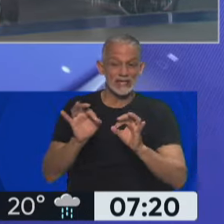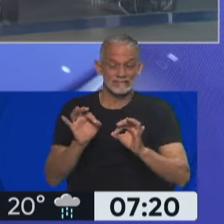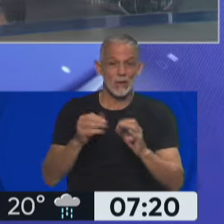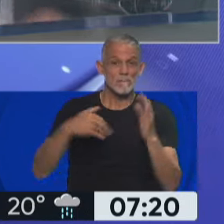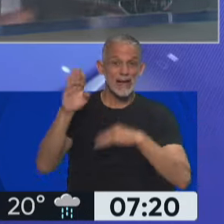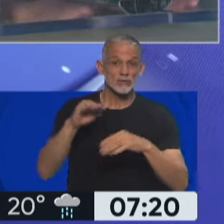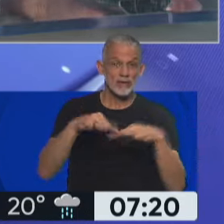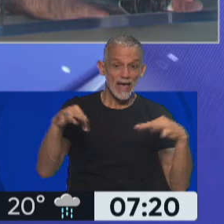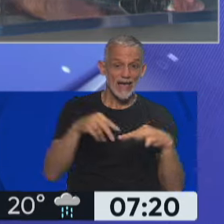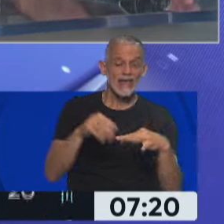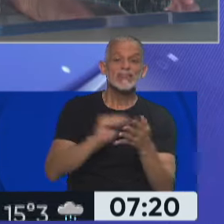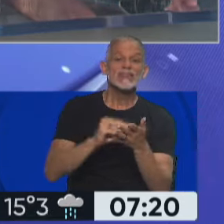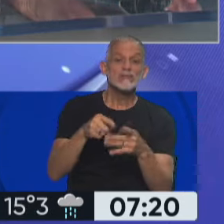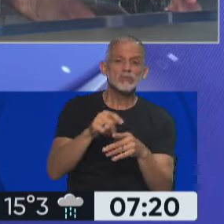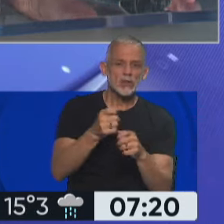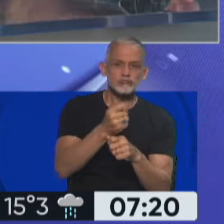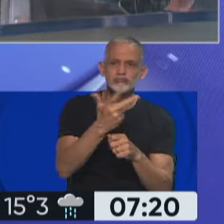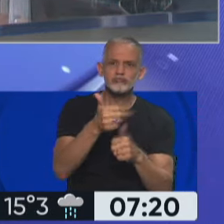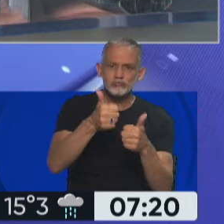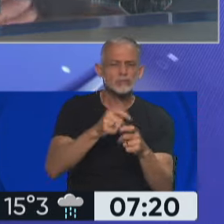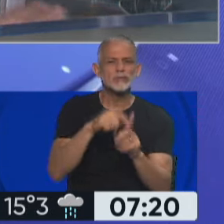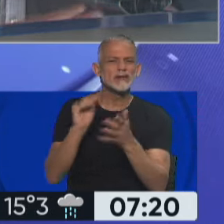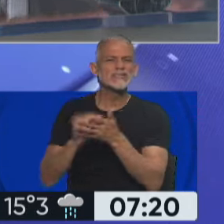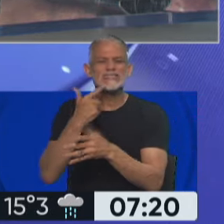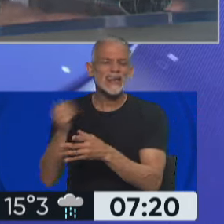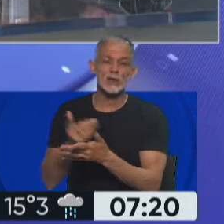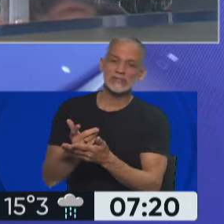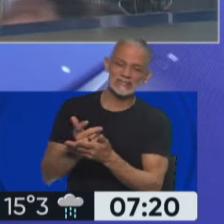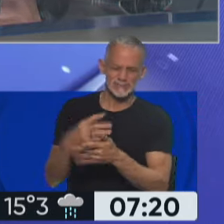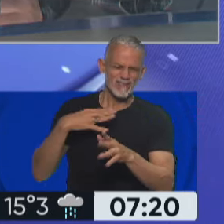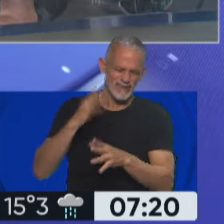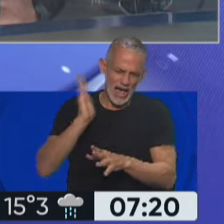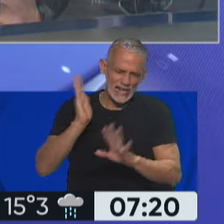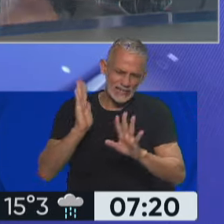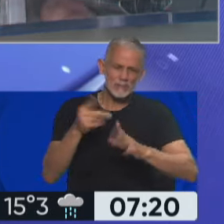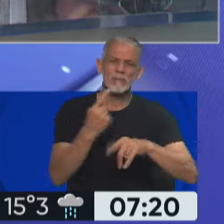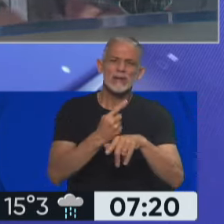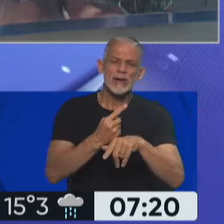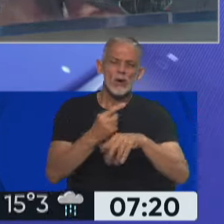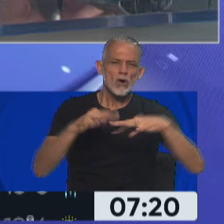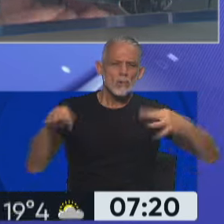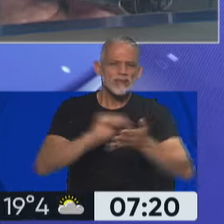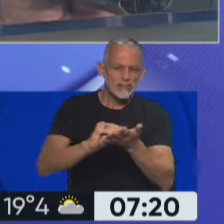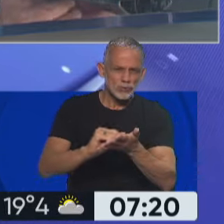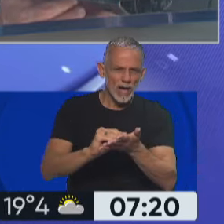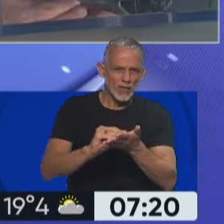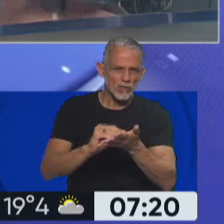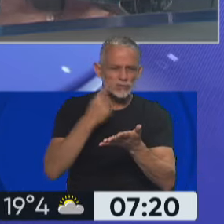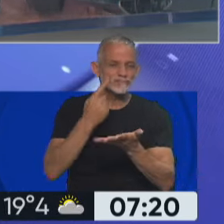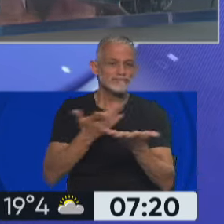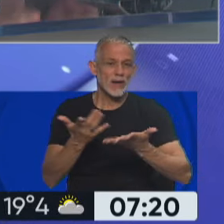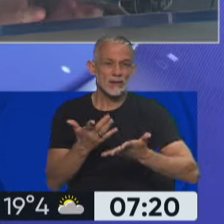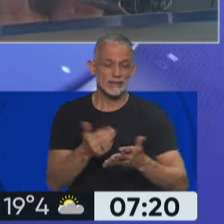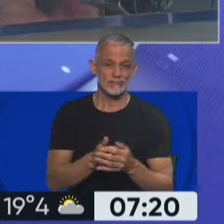mayorías en diputados qué va a pasar en el senado nacional pero todavía falta primero tiene que superar el eh la